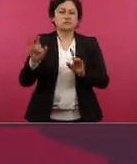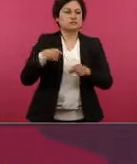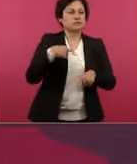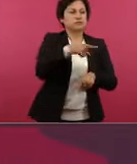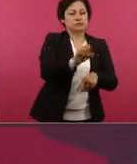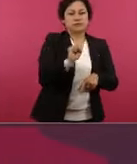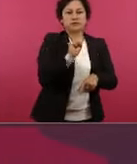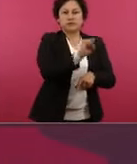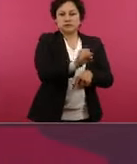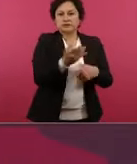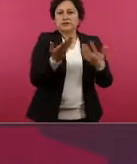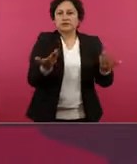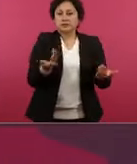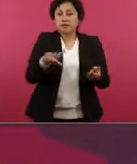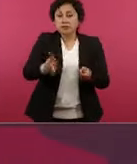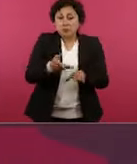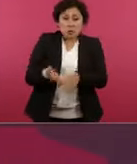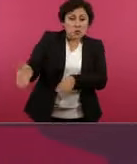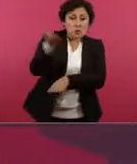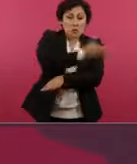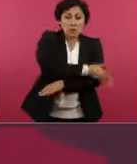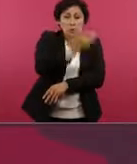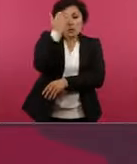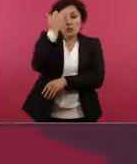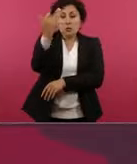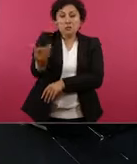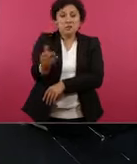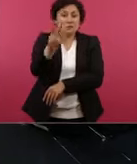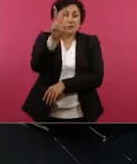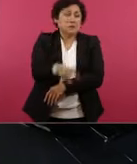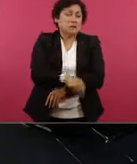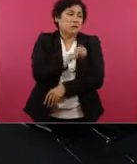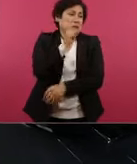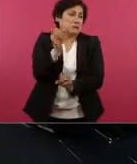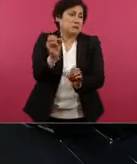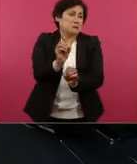nada, nada, nada, nada, estaba cerrado completamente.